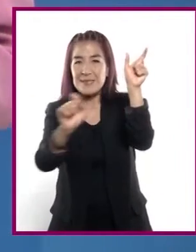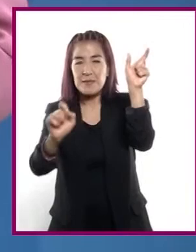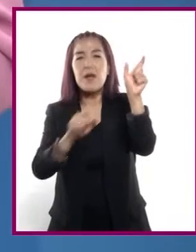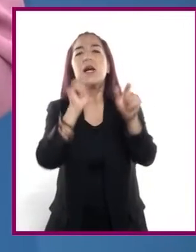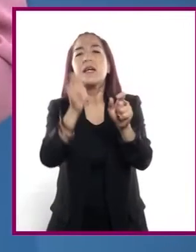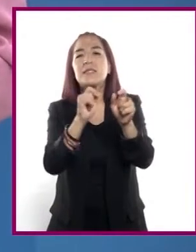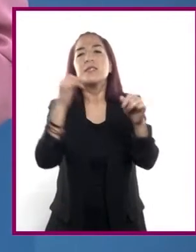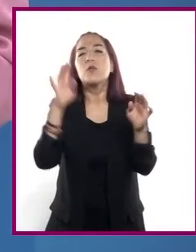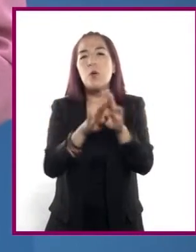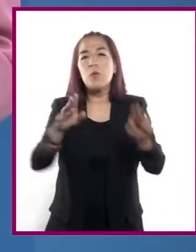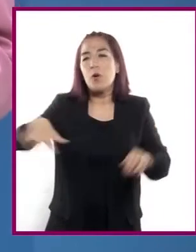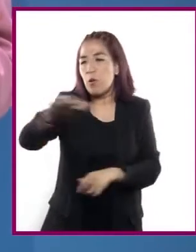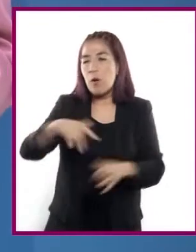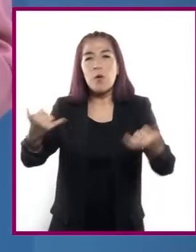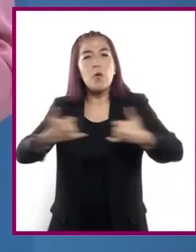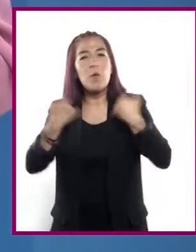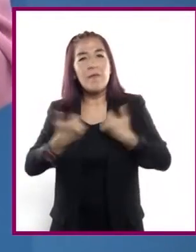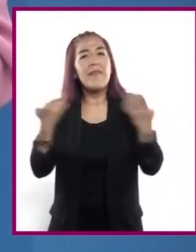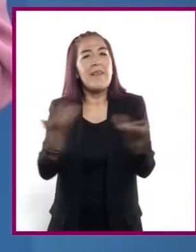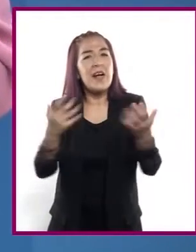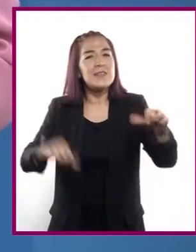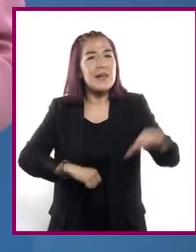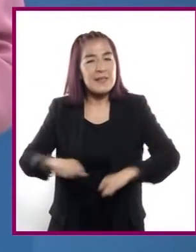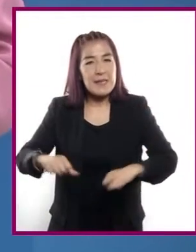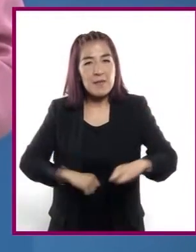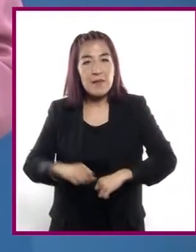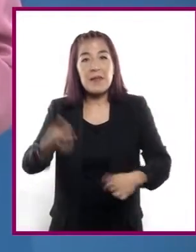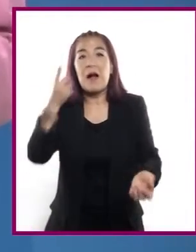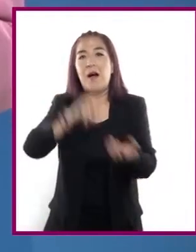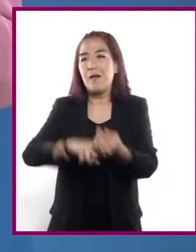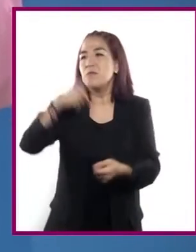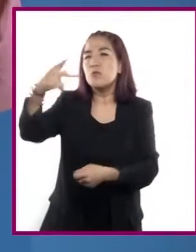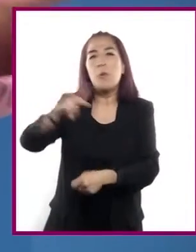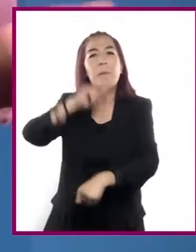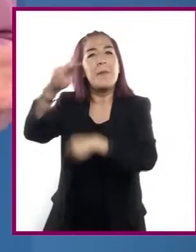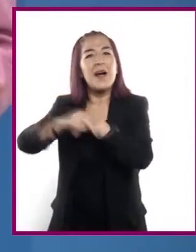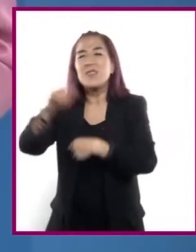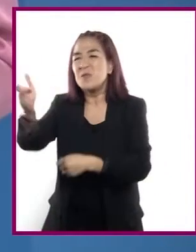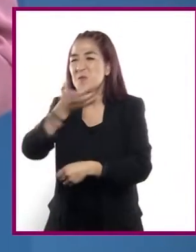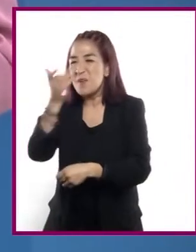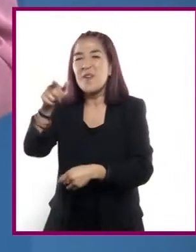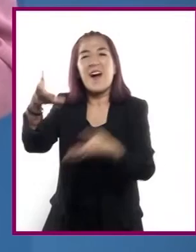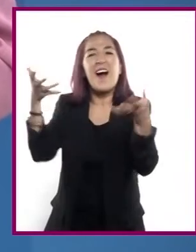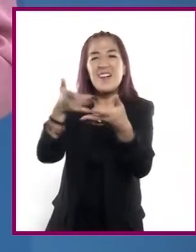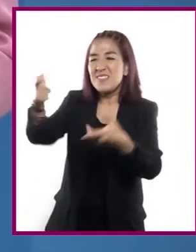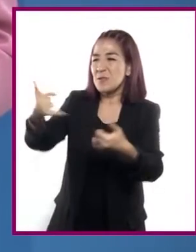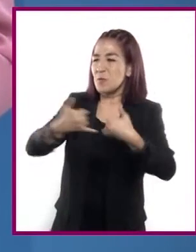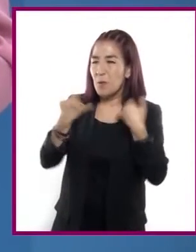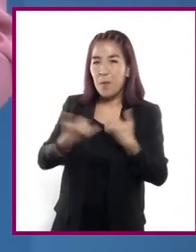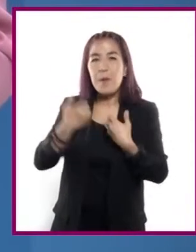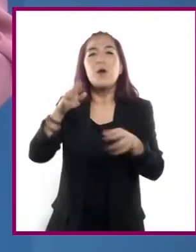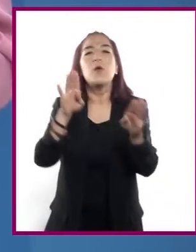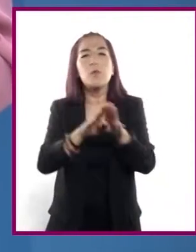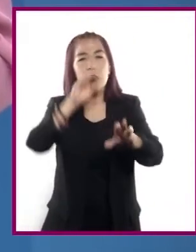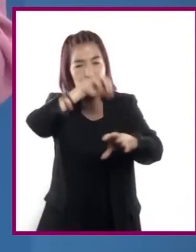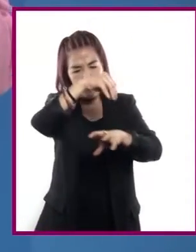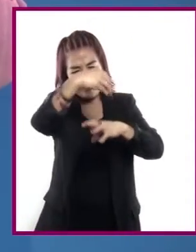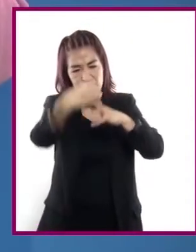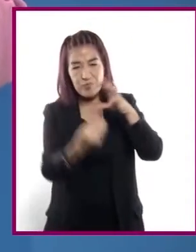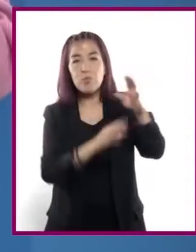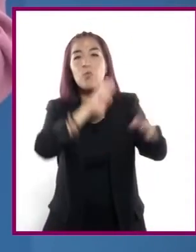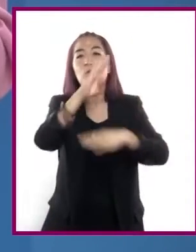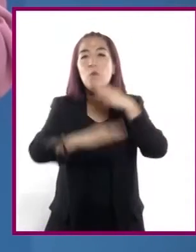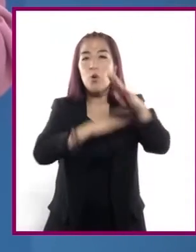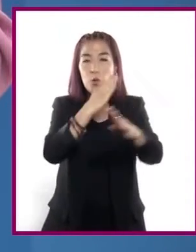los jóvenes realizan y deben practicar en esos países y en todos los países del mundo con la finalidad